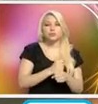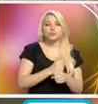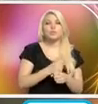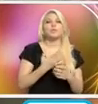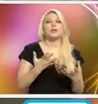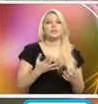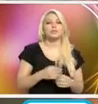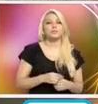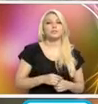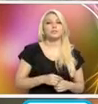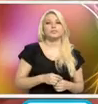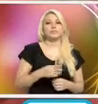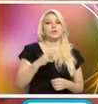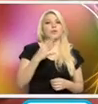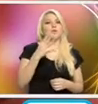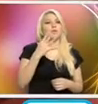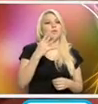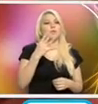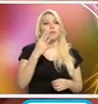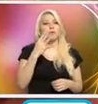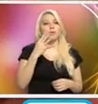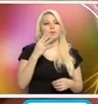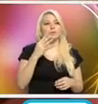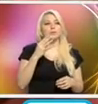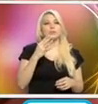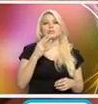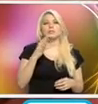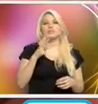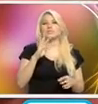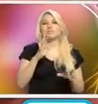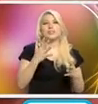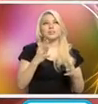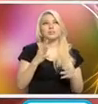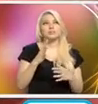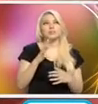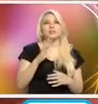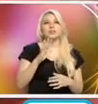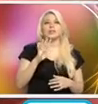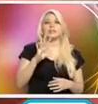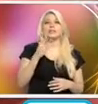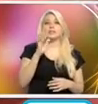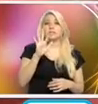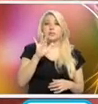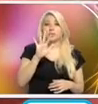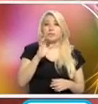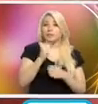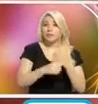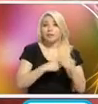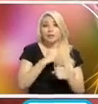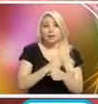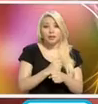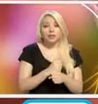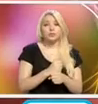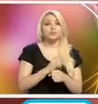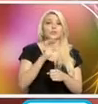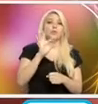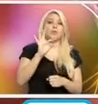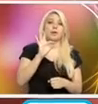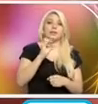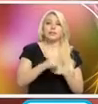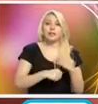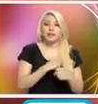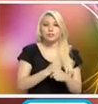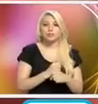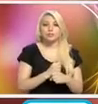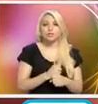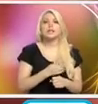5. Matemáticamente hablando, 50 es más que 10. Por lo tanto, tú tendrías que ser más maduro que tus hijos. Correcto. Y esto ojalá se lo queden hoy los papás en la